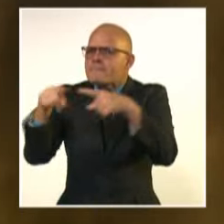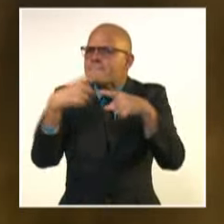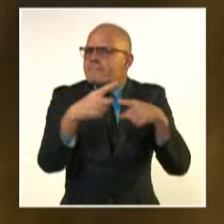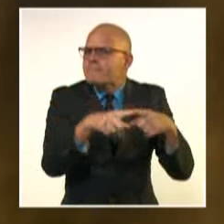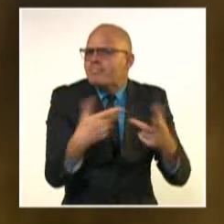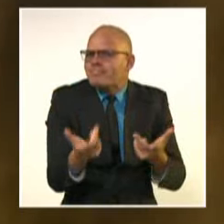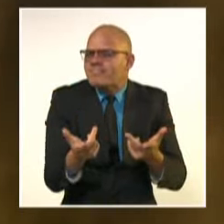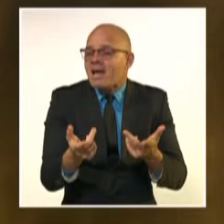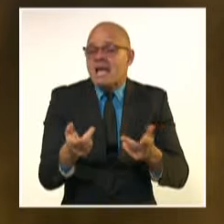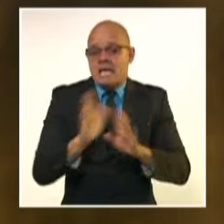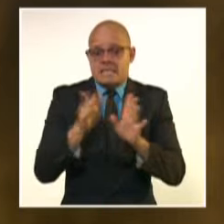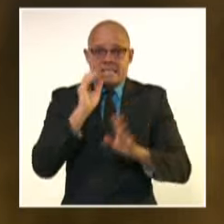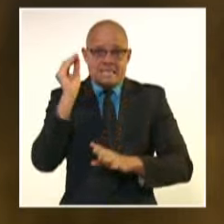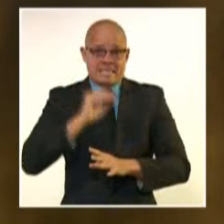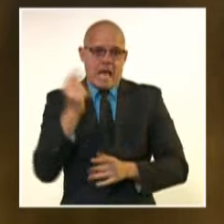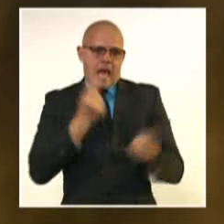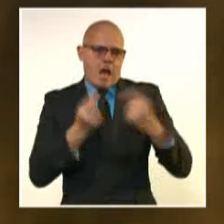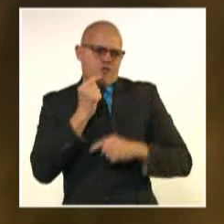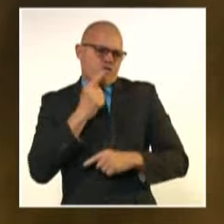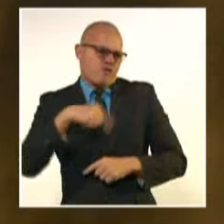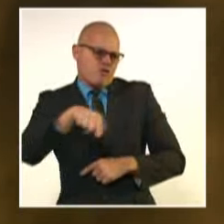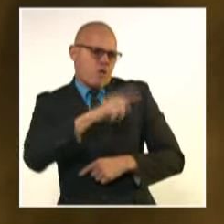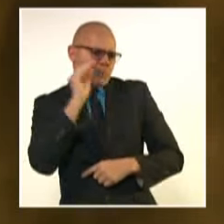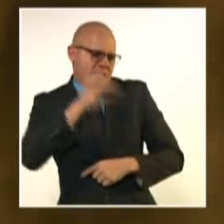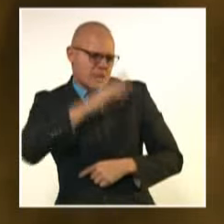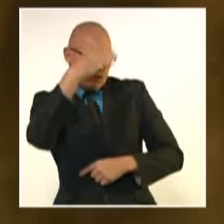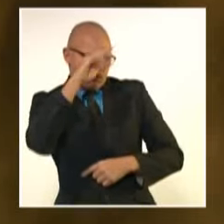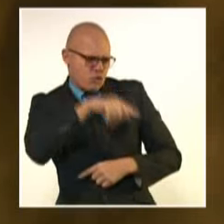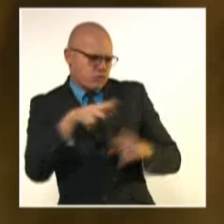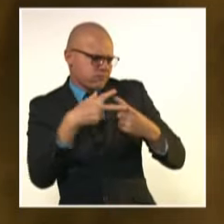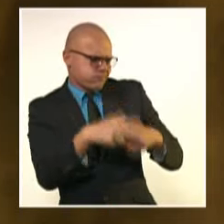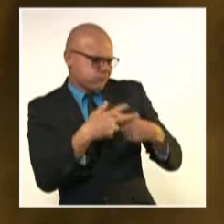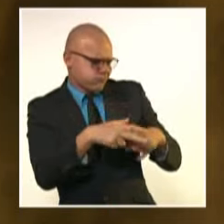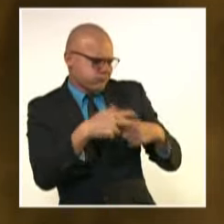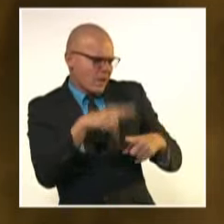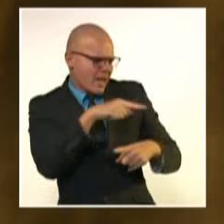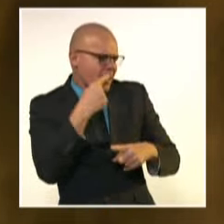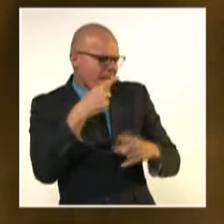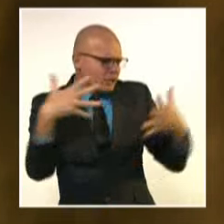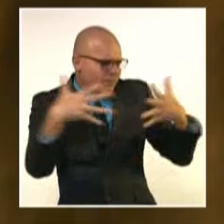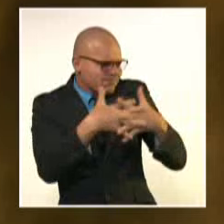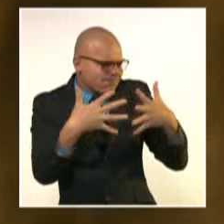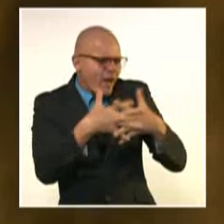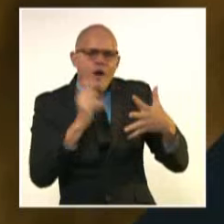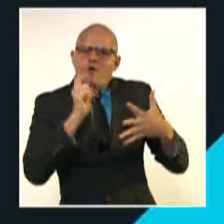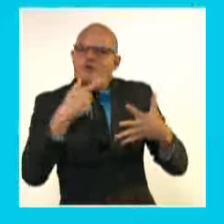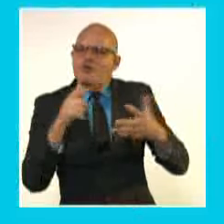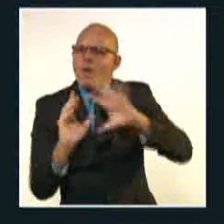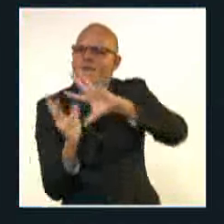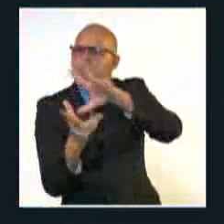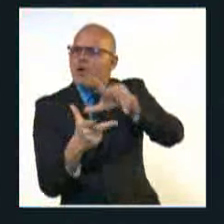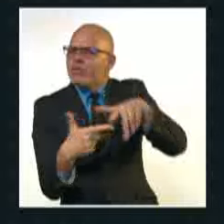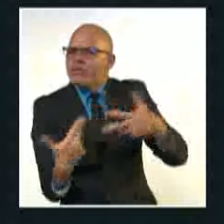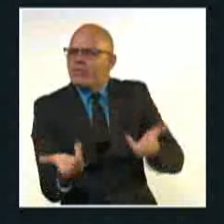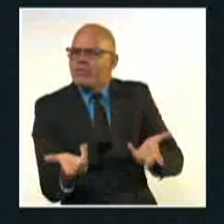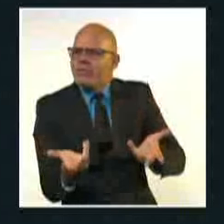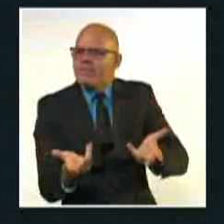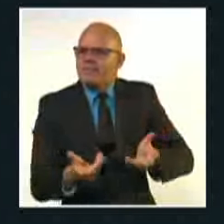debates, las miradas críticas y las soluciones desde Cuba están conectadas con el desarrollo del conocimiento en el mundo?